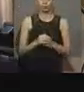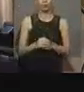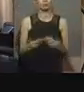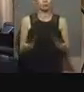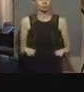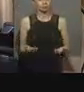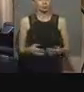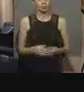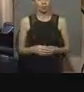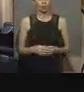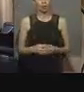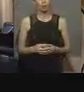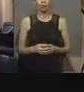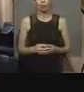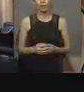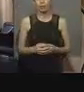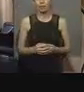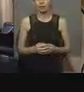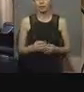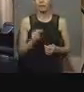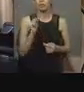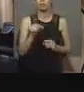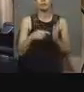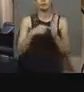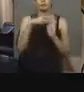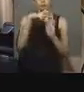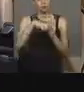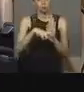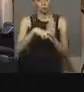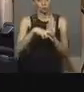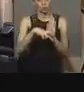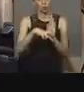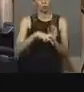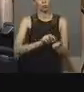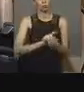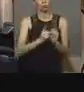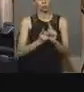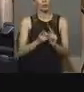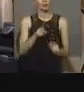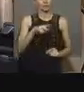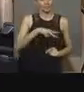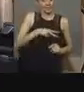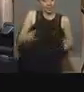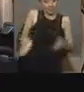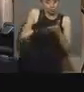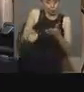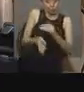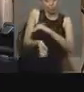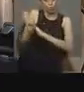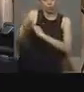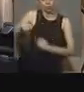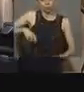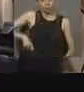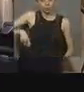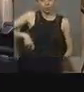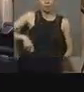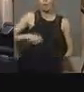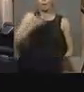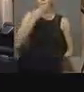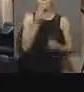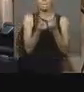tanto, creemos fundamental de que este proyecto va a generar un incentivo al retiro que justamente permite mejorar